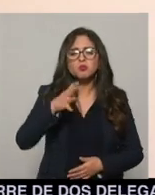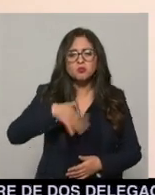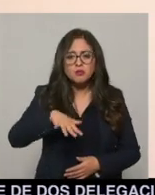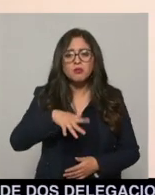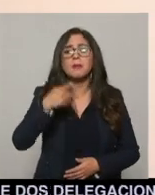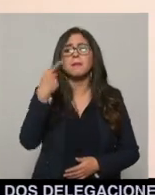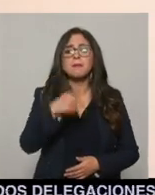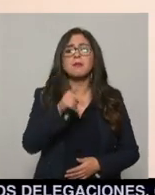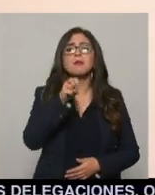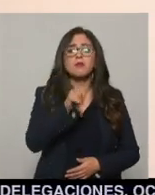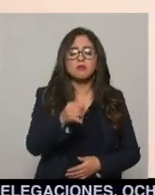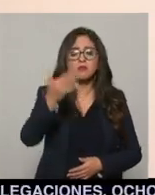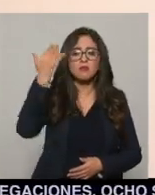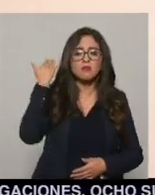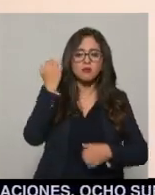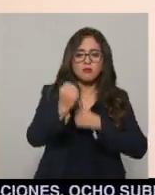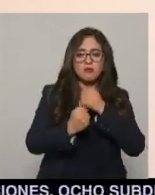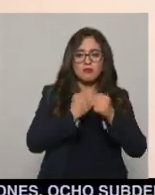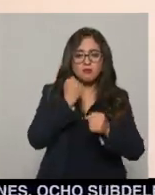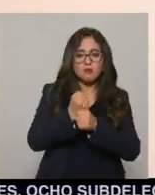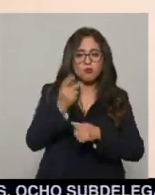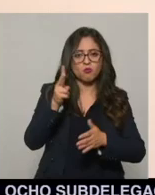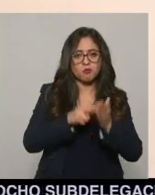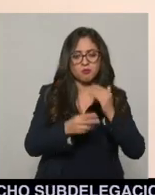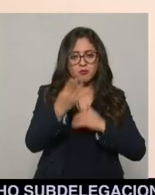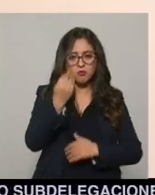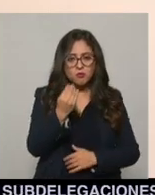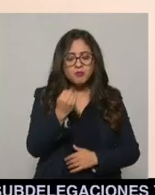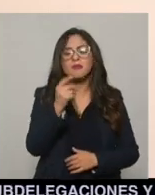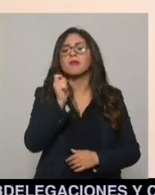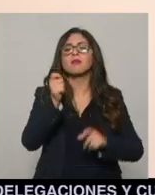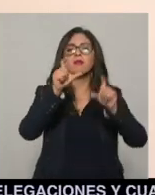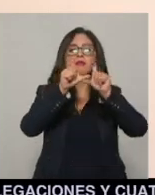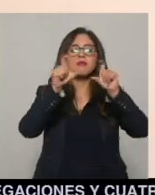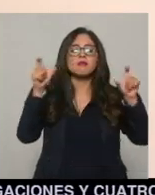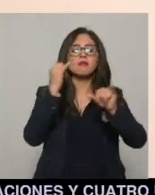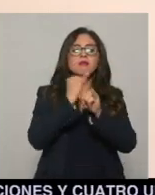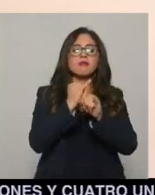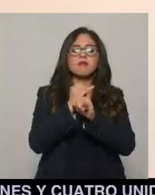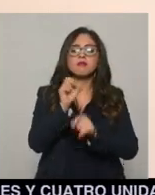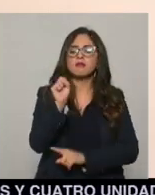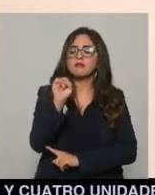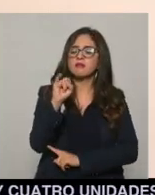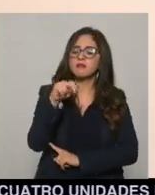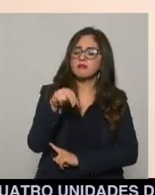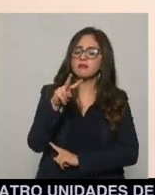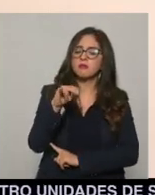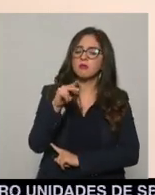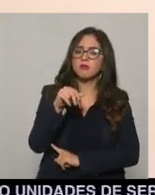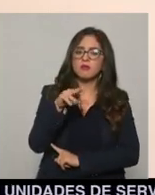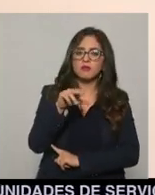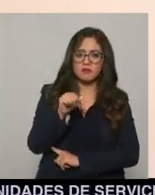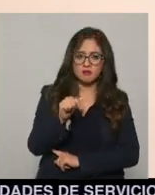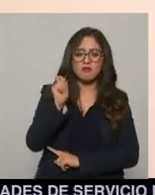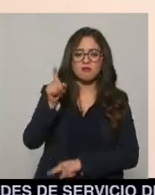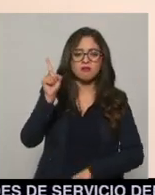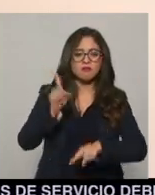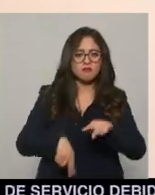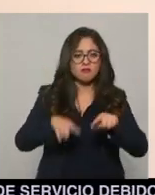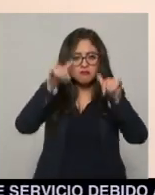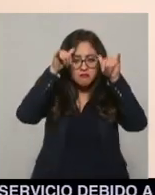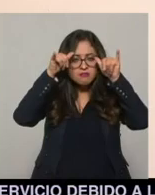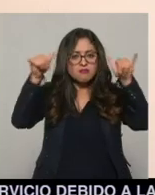cuando en 2009 intentamos, a través de la plataforma Sin Violencia, acabar con las corridas de toros. Sí hay cifras